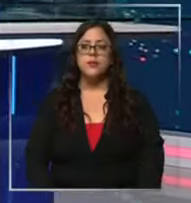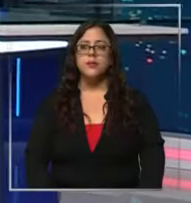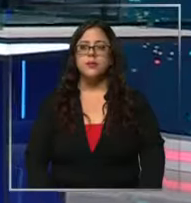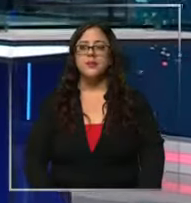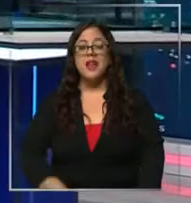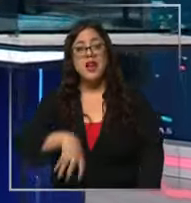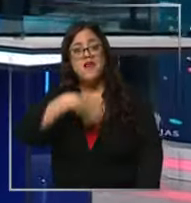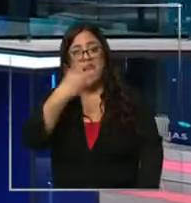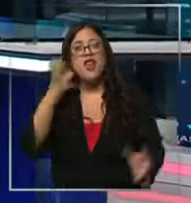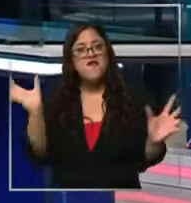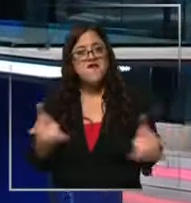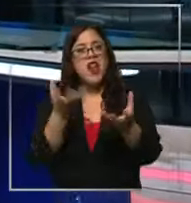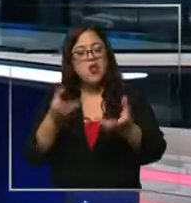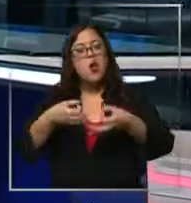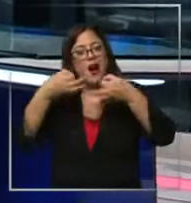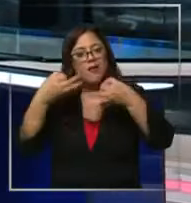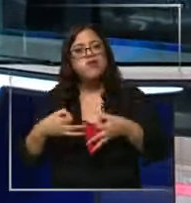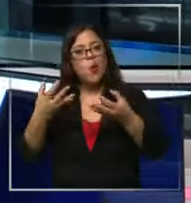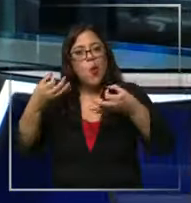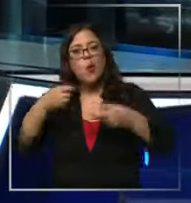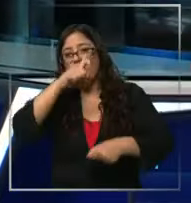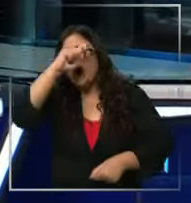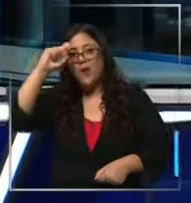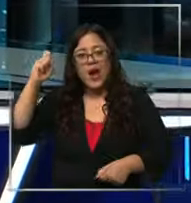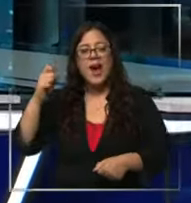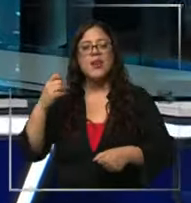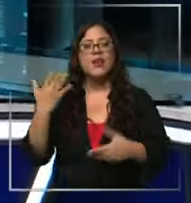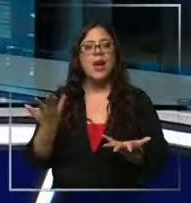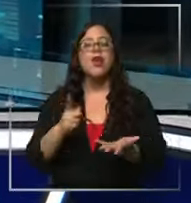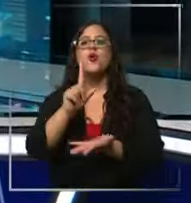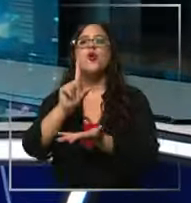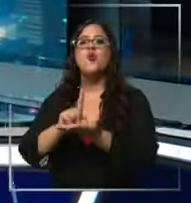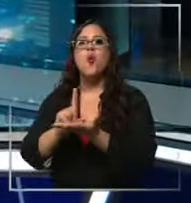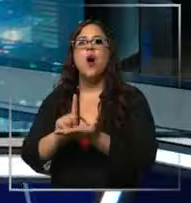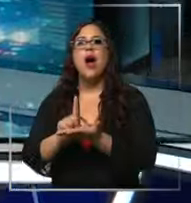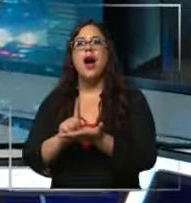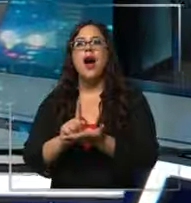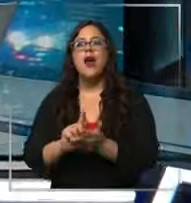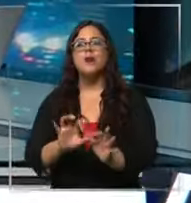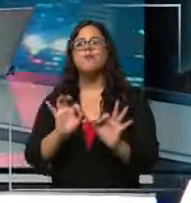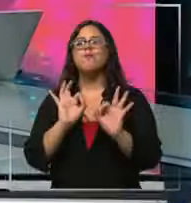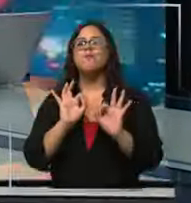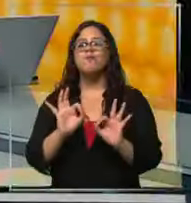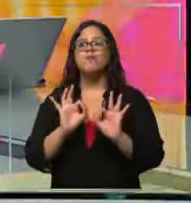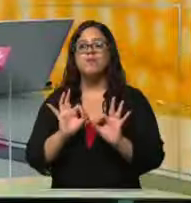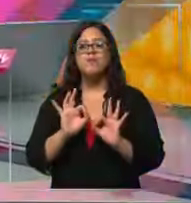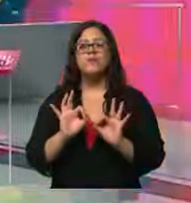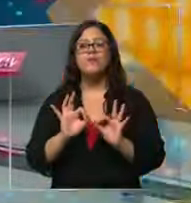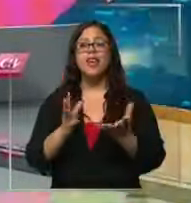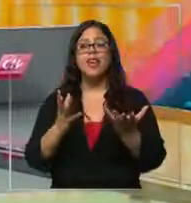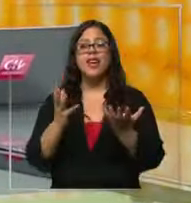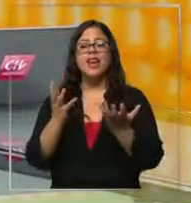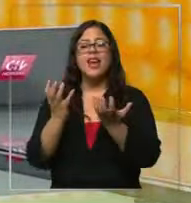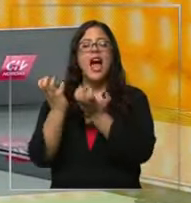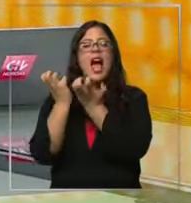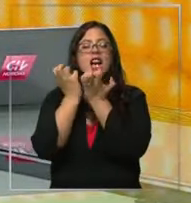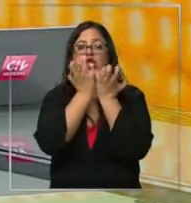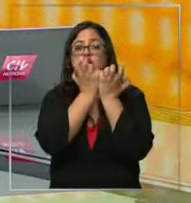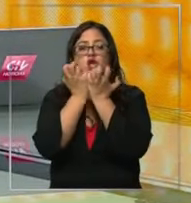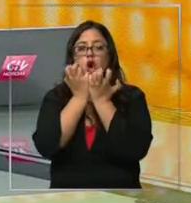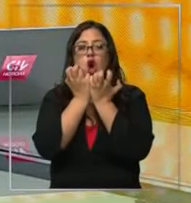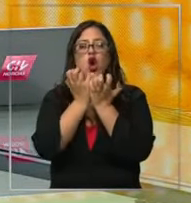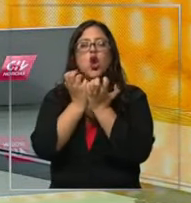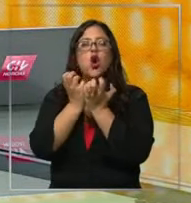Hay frutas y verduras que son imperdibles en la temporada de verano y hay un lugar de honor, sin duda, lo tiene siempre el choclo, que es uno de los